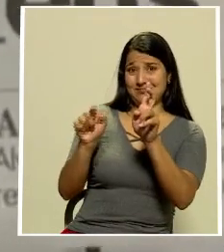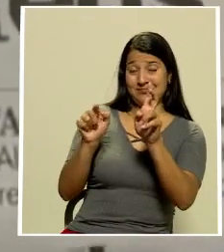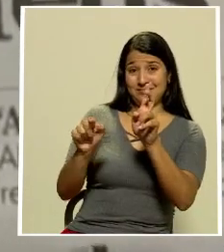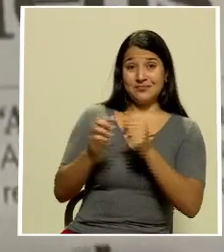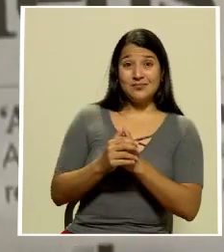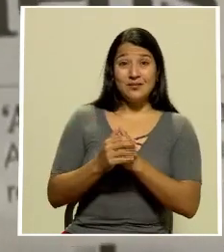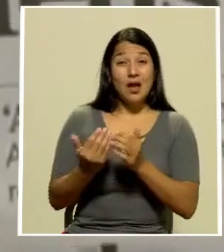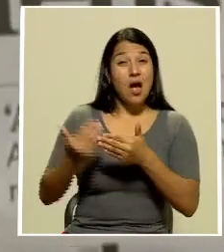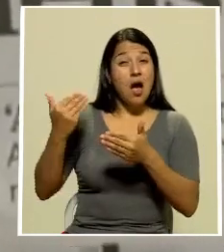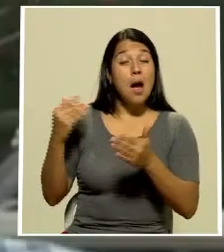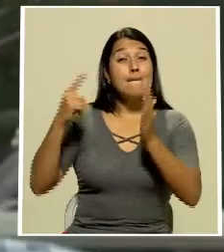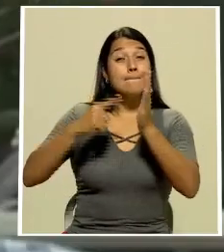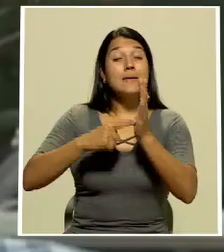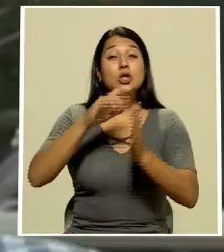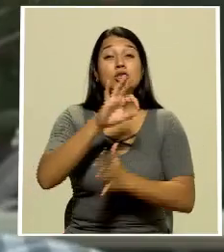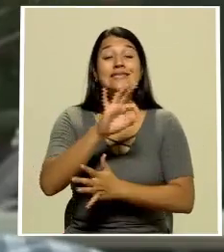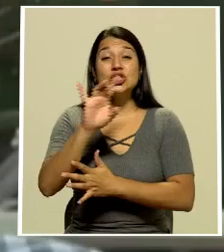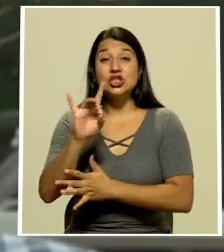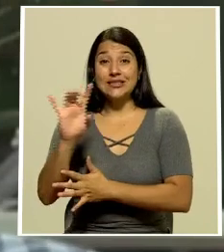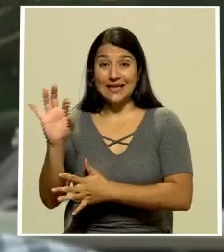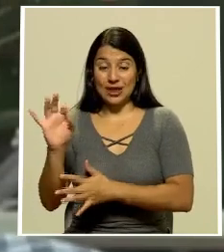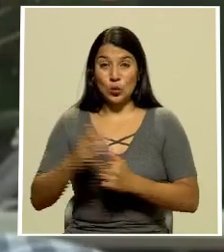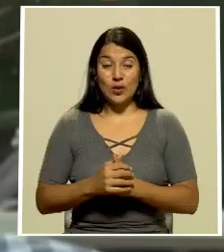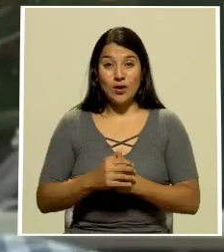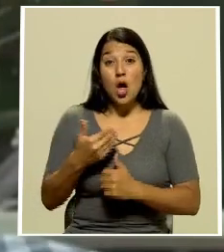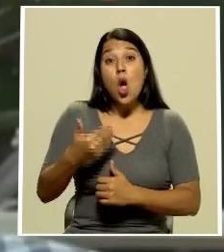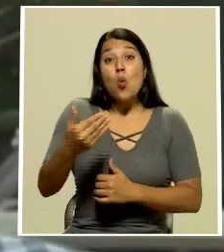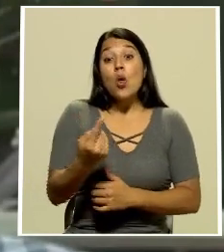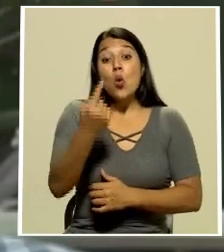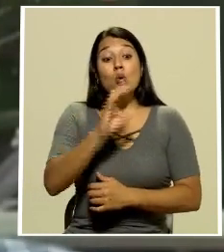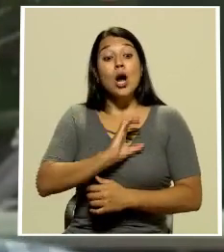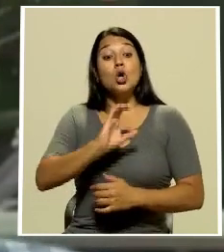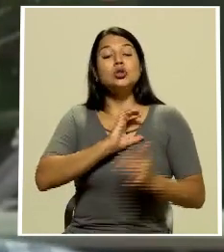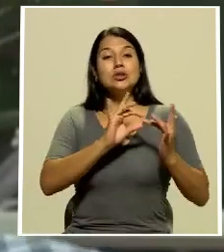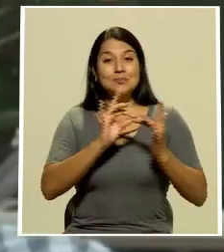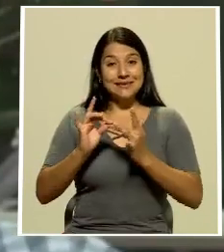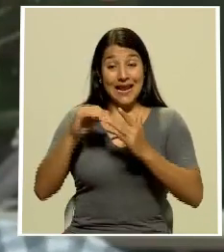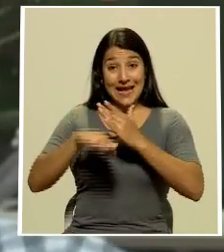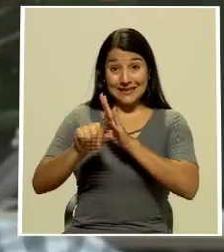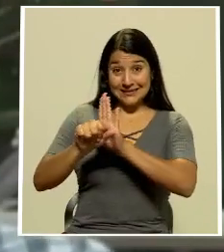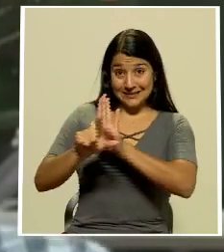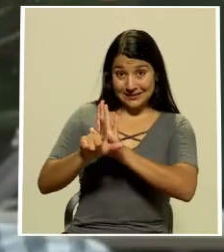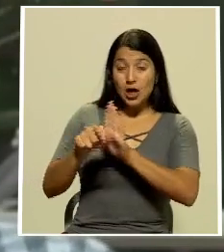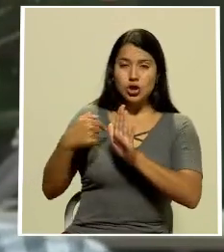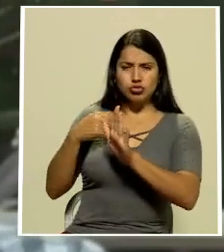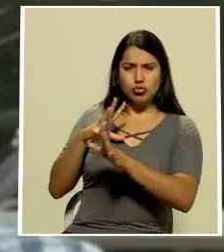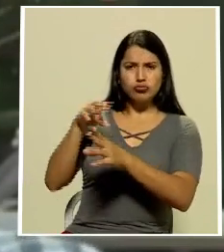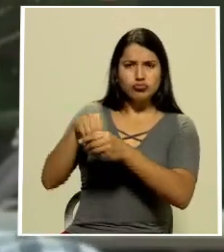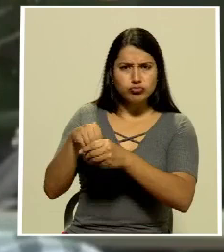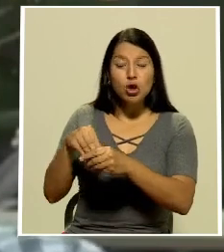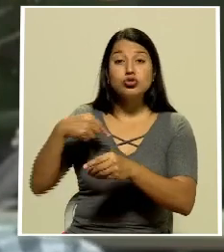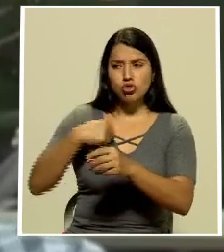En 1989, cuando una comisión especial de la Asamblea Legislativa, de la que formé parte, rindió un